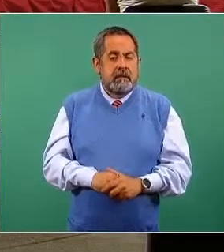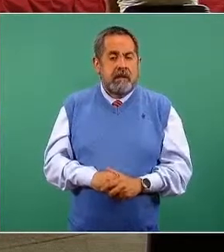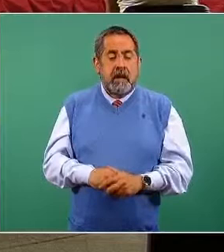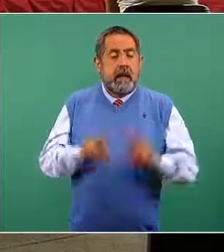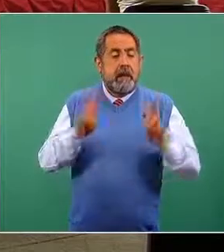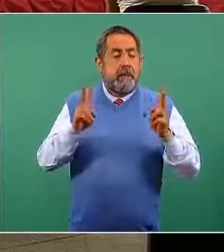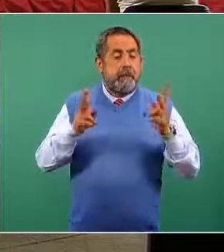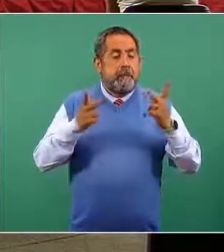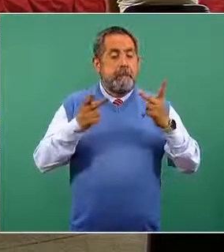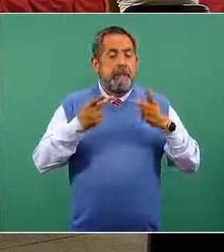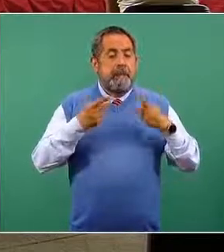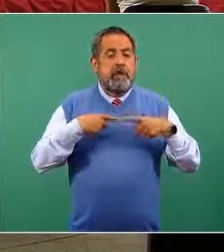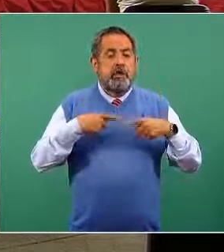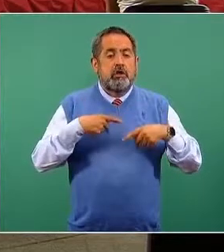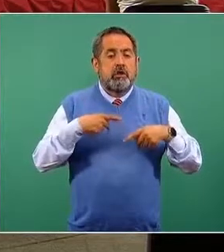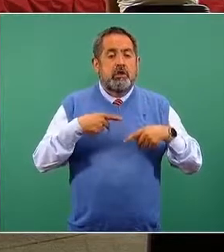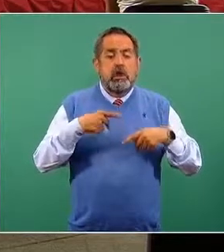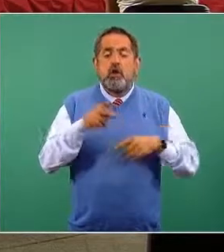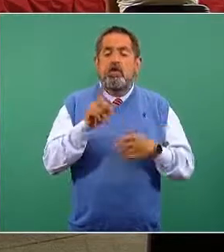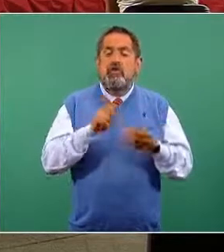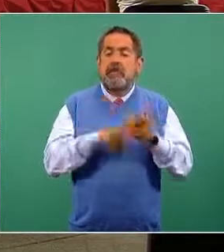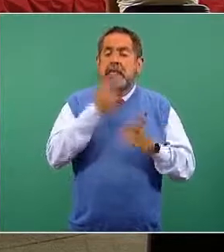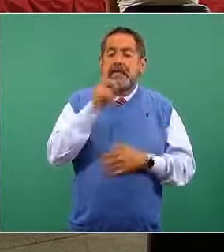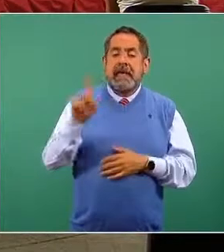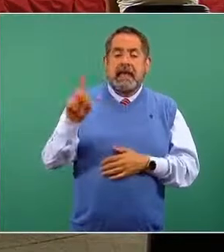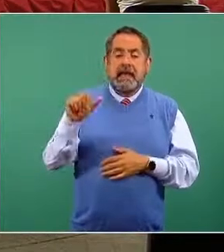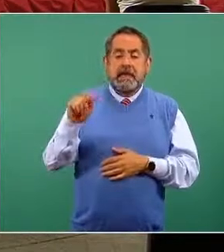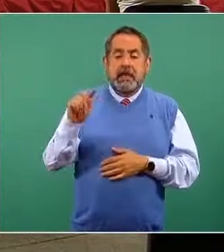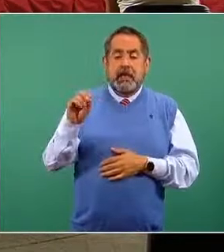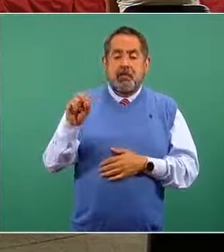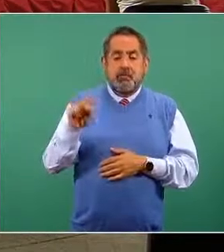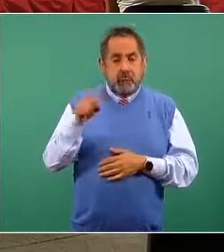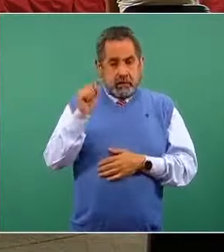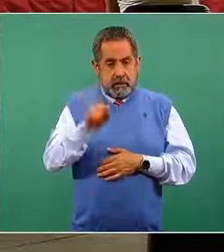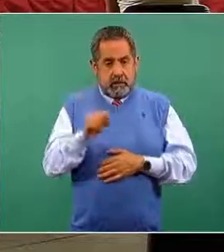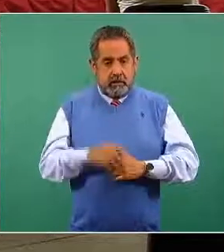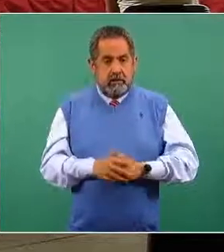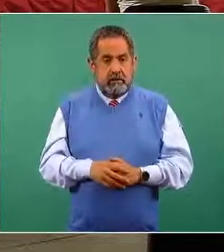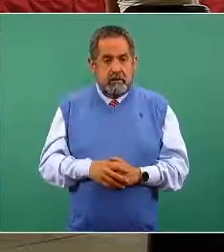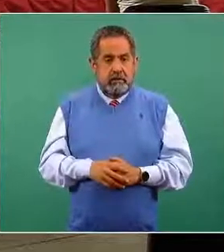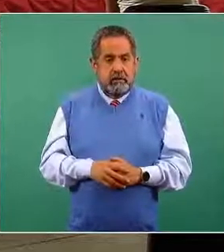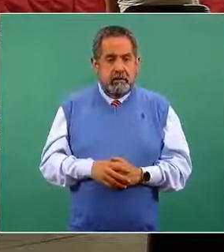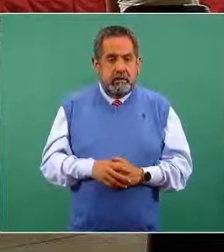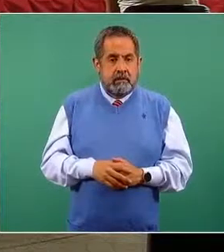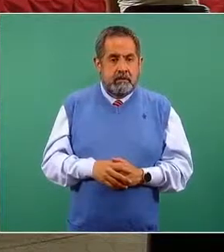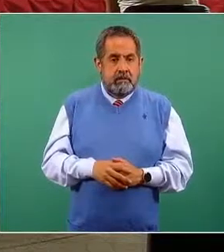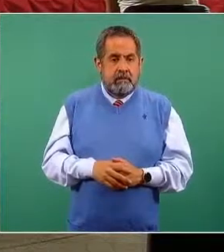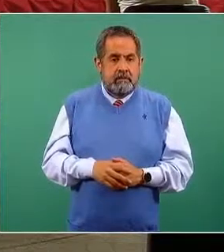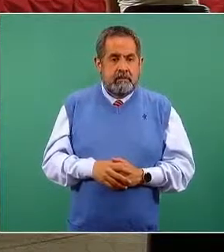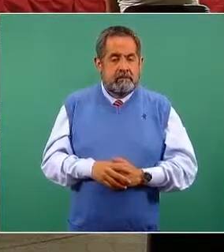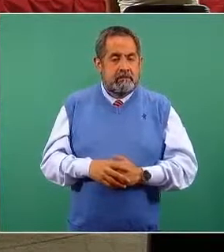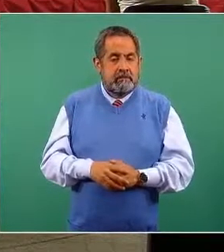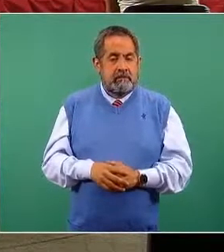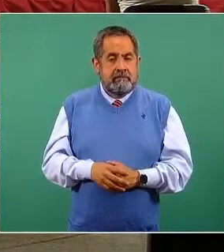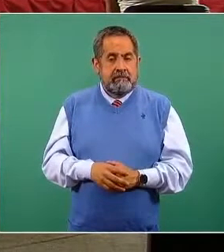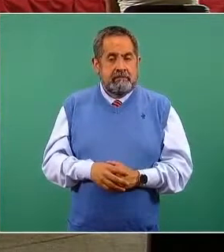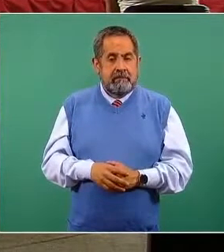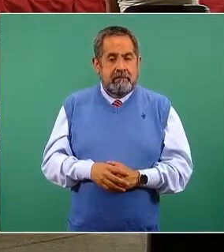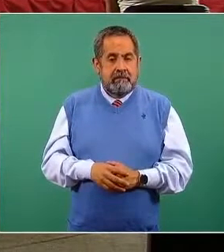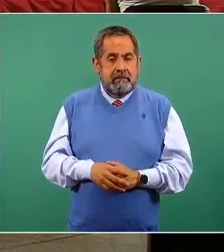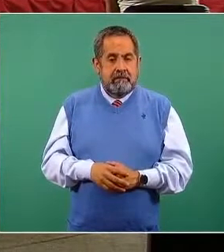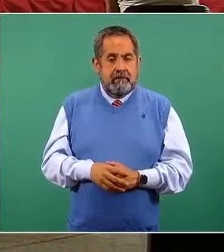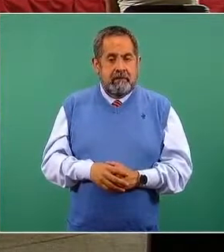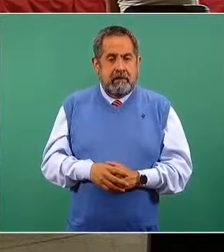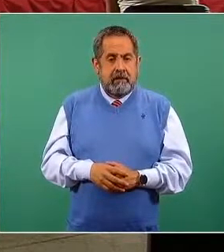personal de salud, datos. Ahí, y picamos la flechita. Hay que